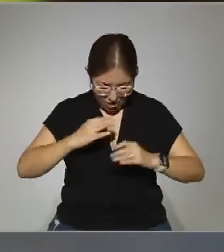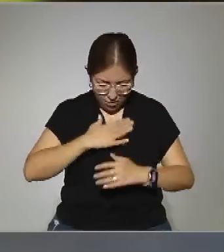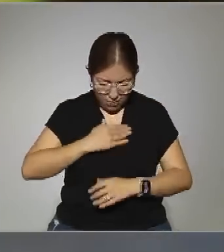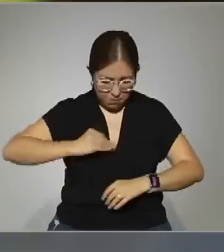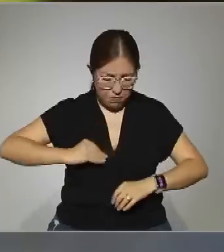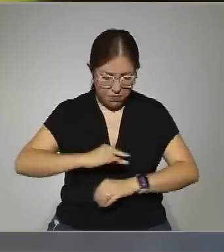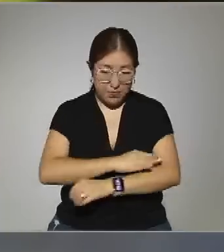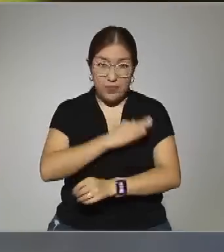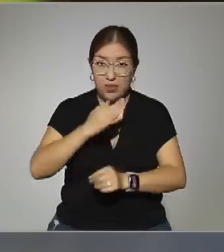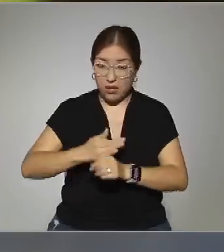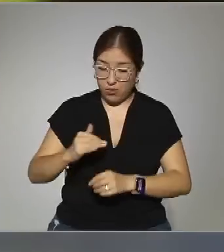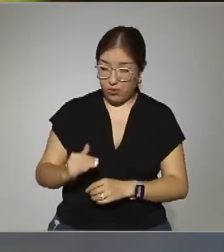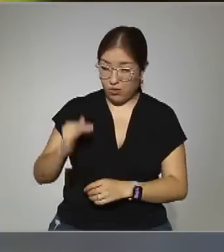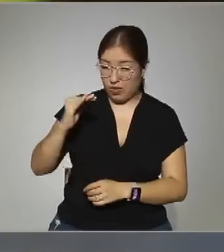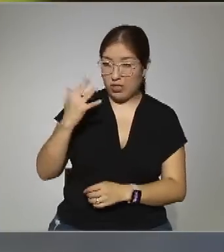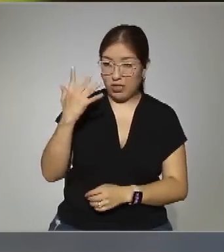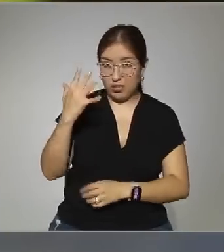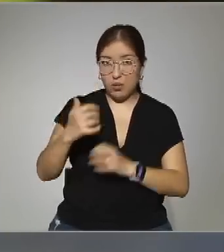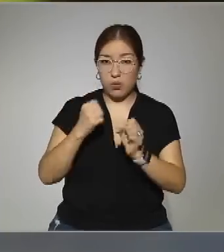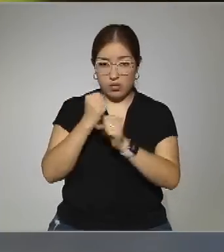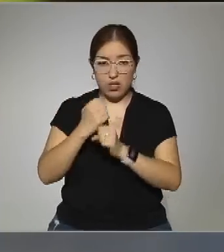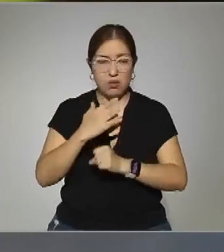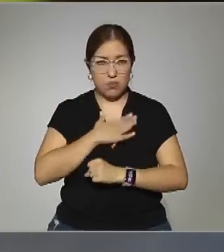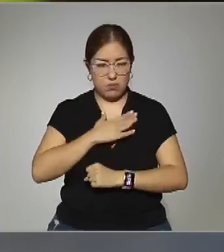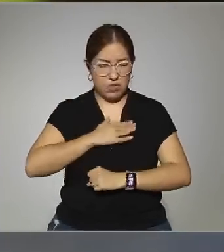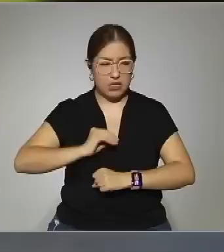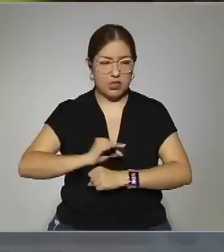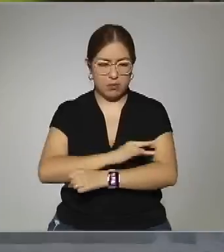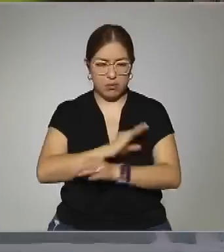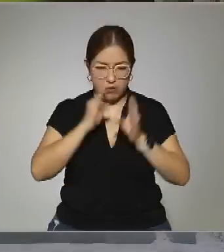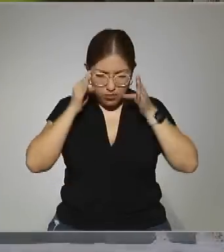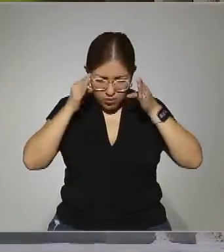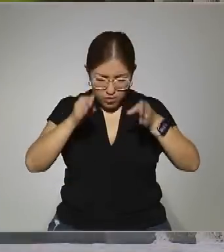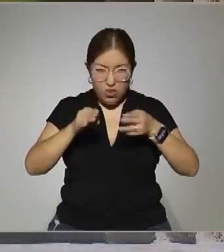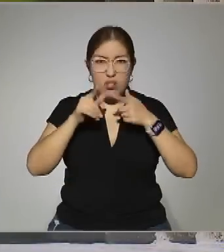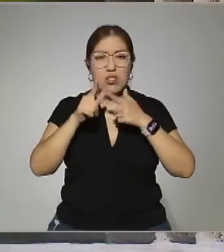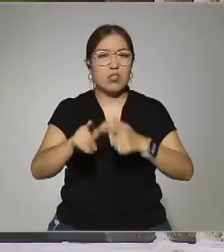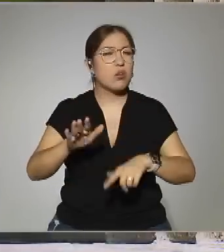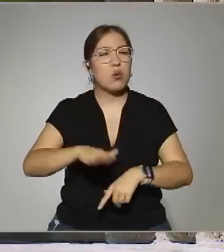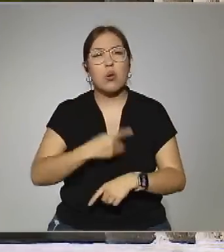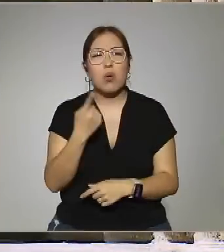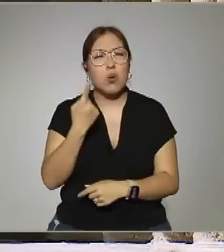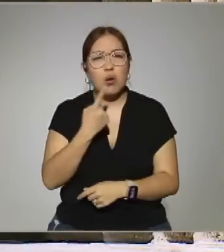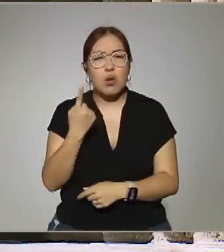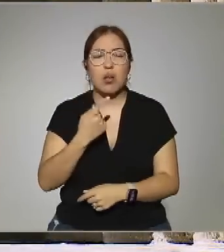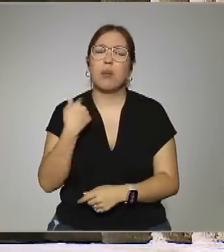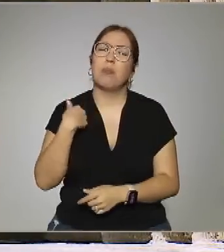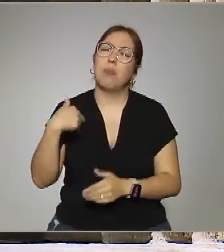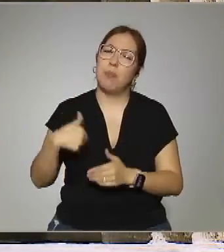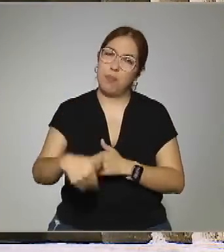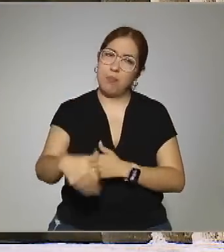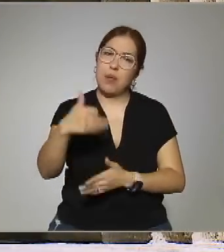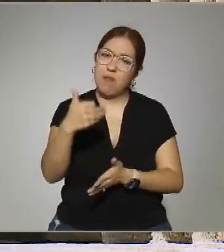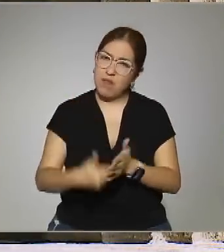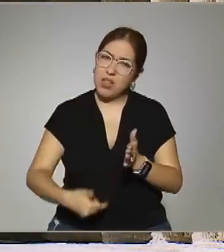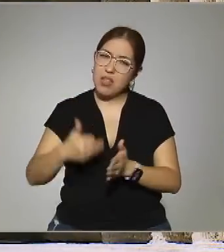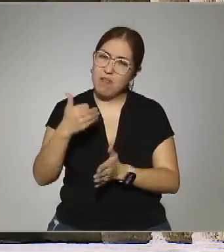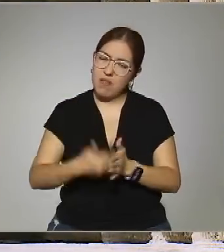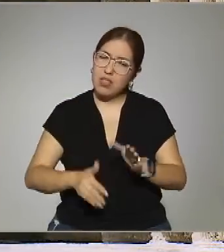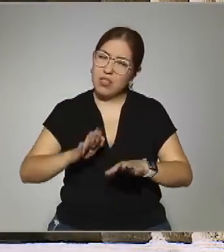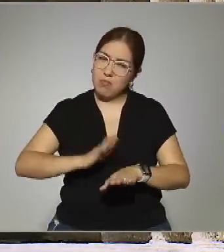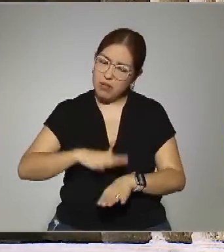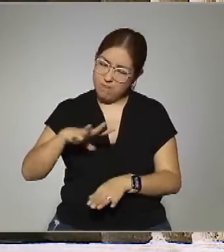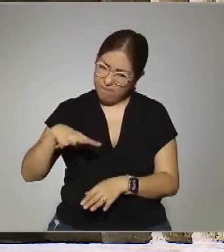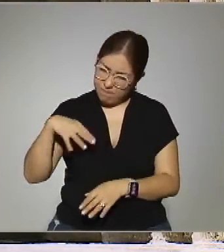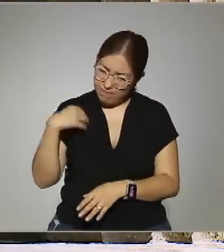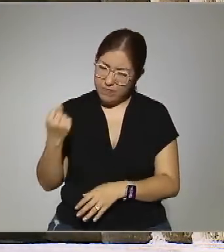50 años, yo sigo trabajando mis emociones. ¿Por qué? Porque todavía me falta mucho y decir, sí, yo soy la culpable,